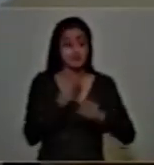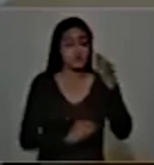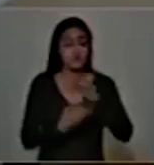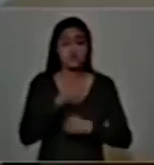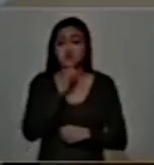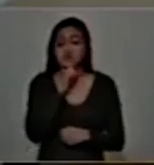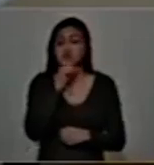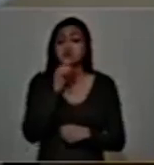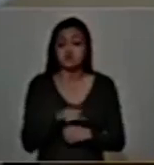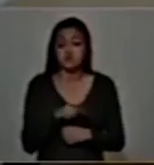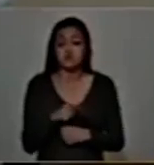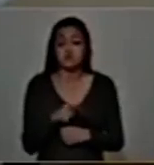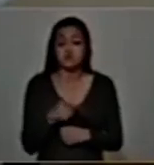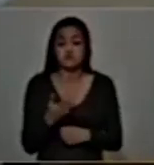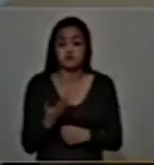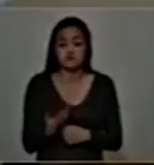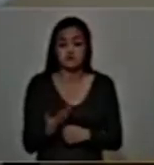medicamentos.